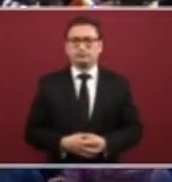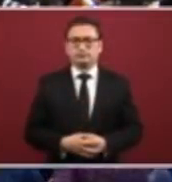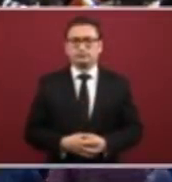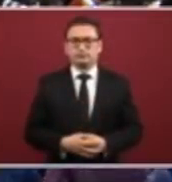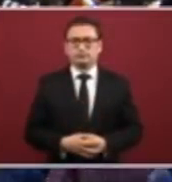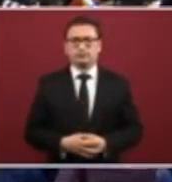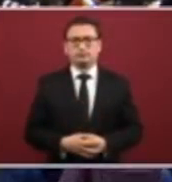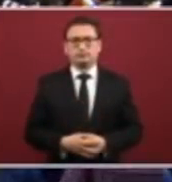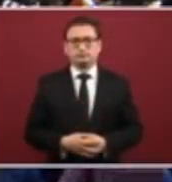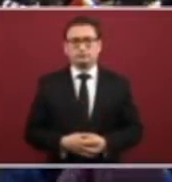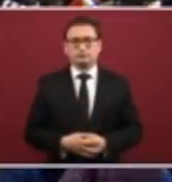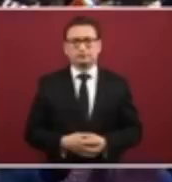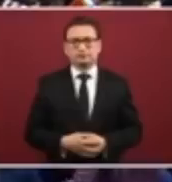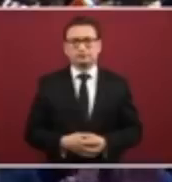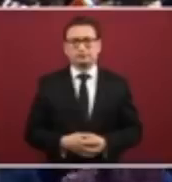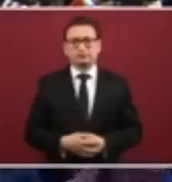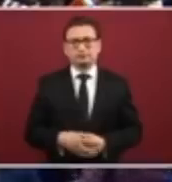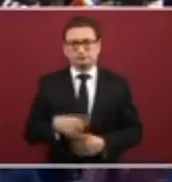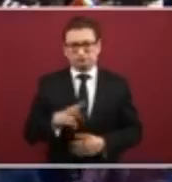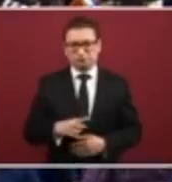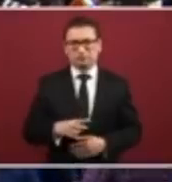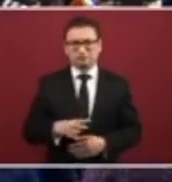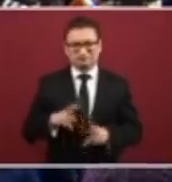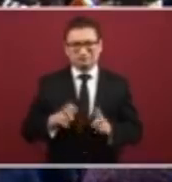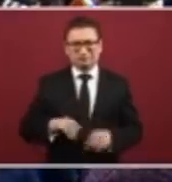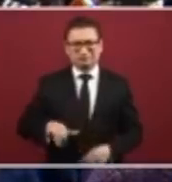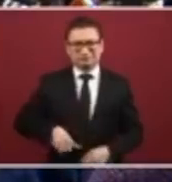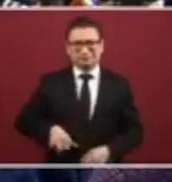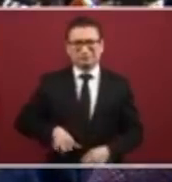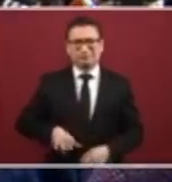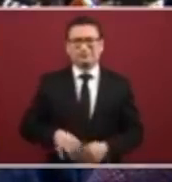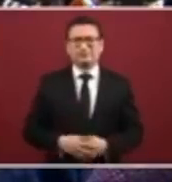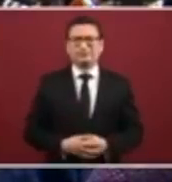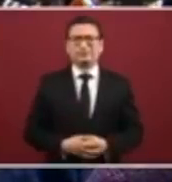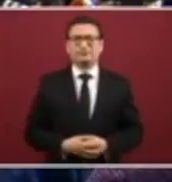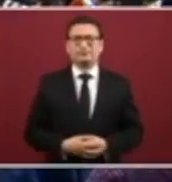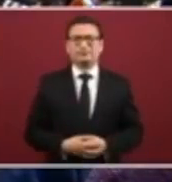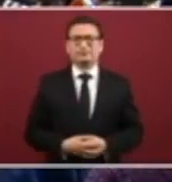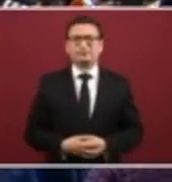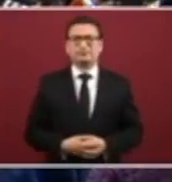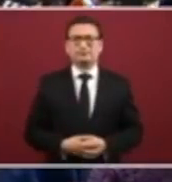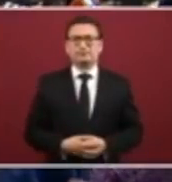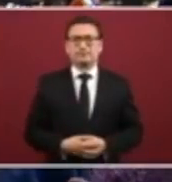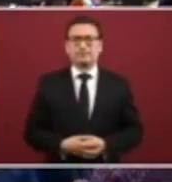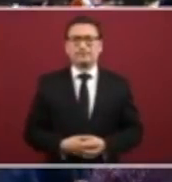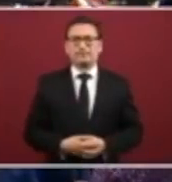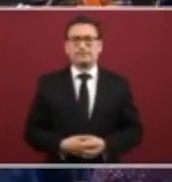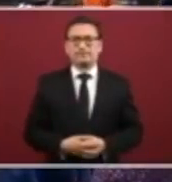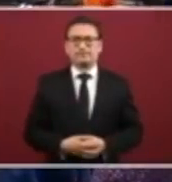¿Qué es interesante?